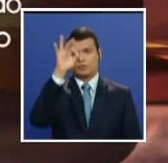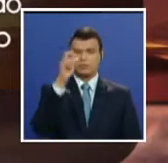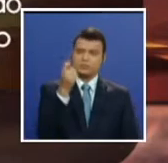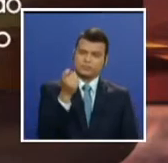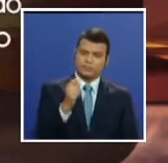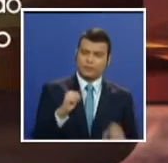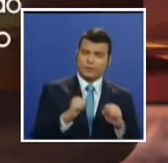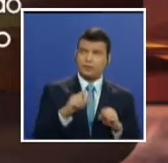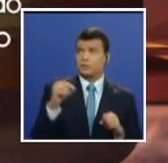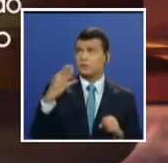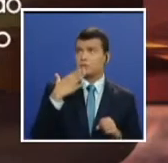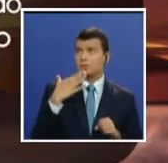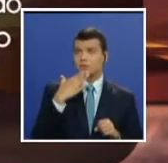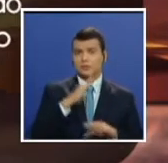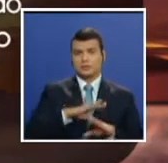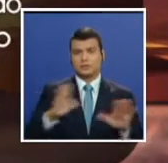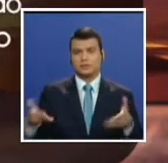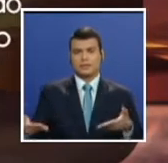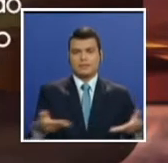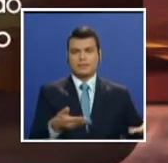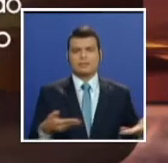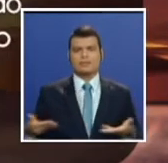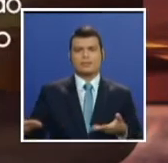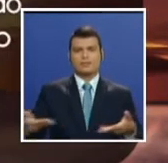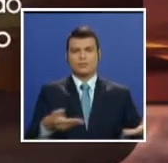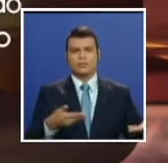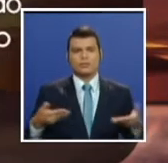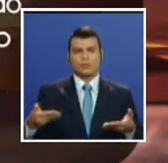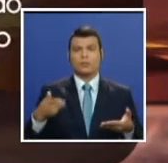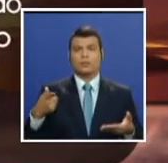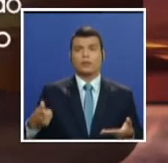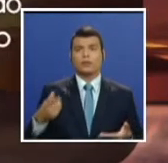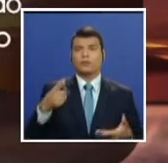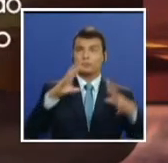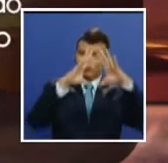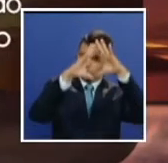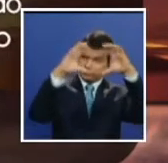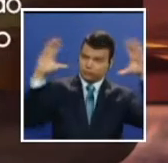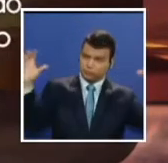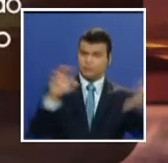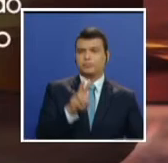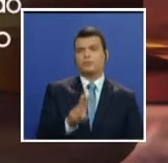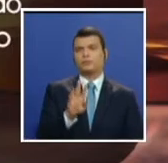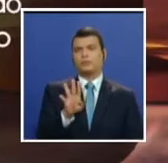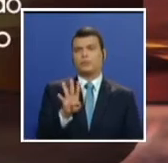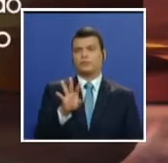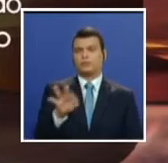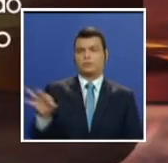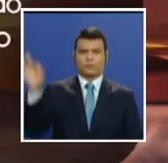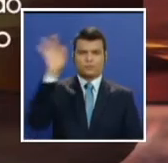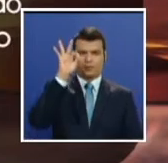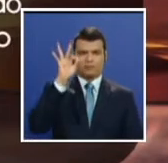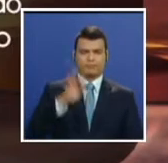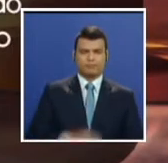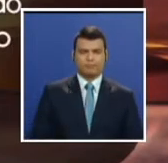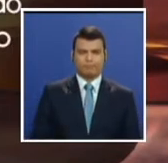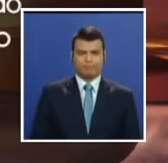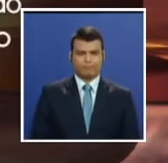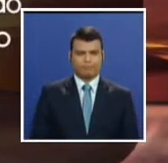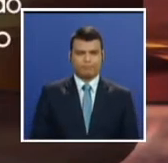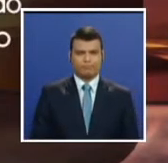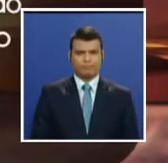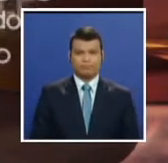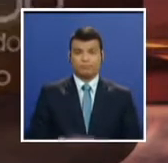grados centígrados y enciendo un poco más al norte del pacífico cielo nublado y una temperatura promedio de 24 grados centígrados